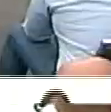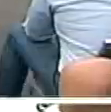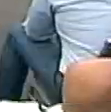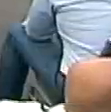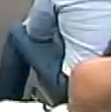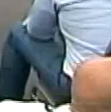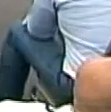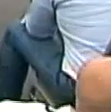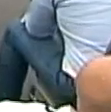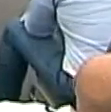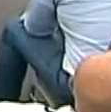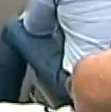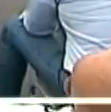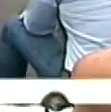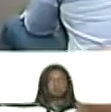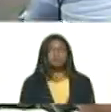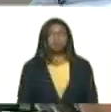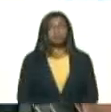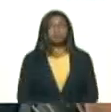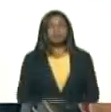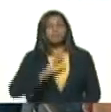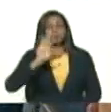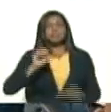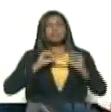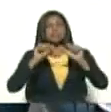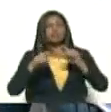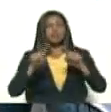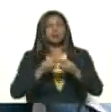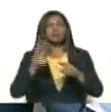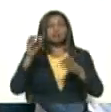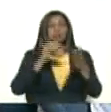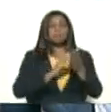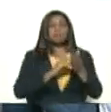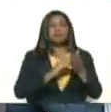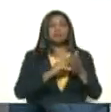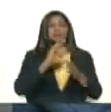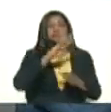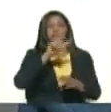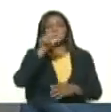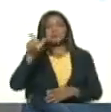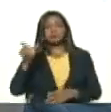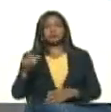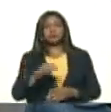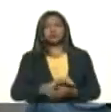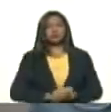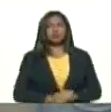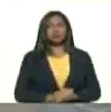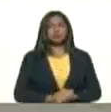Patria sigue y sigue. 5.800 personas, me dice la vicepresidenta.